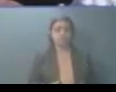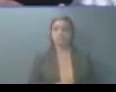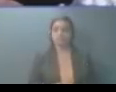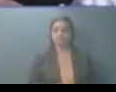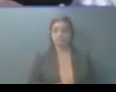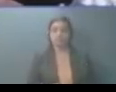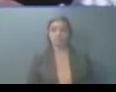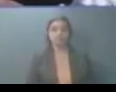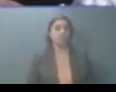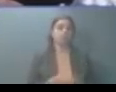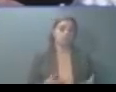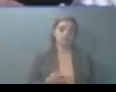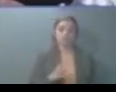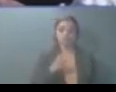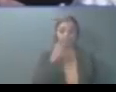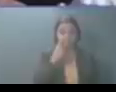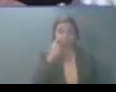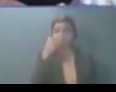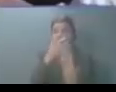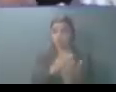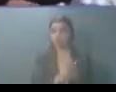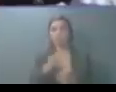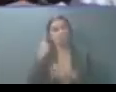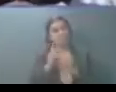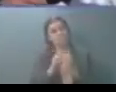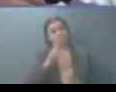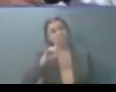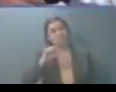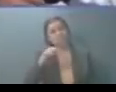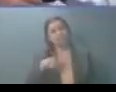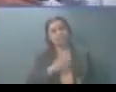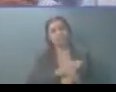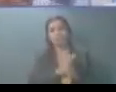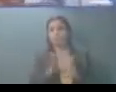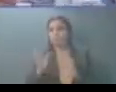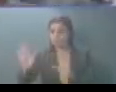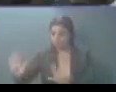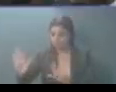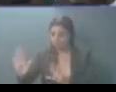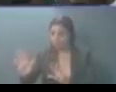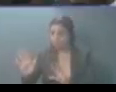Es más, no, es que mire, esto está aquí. Diputado Reyes, de verdad otra vez estamos